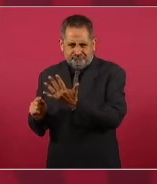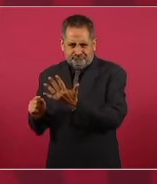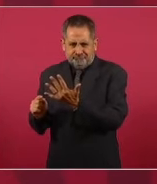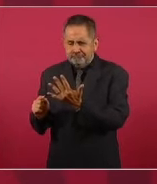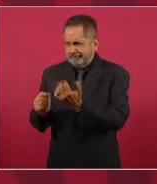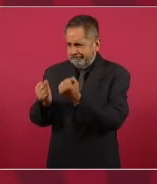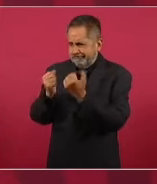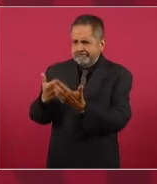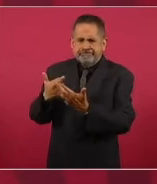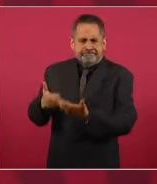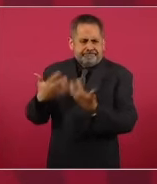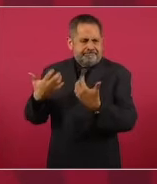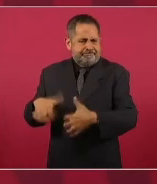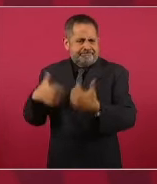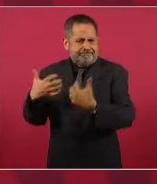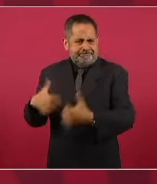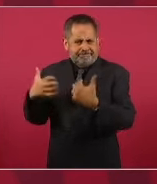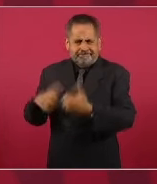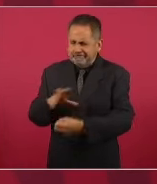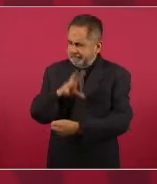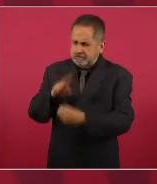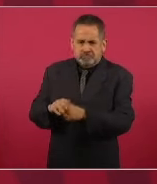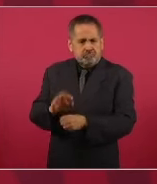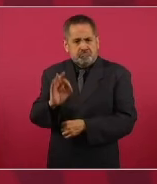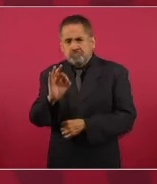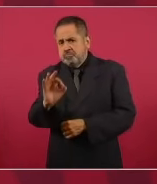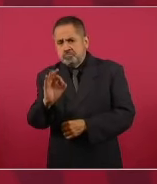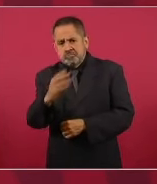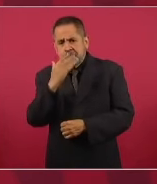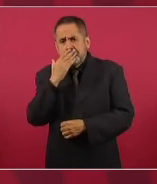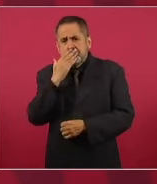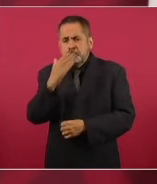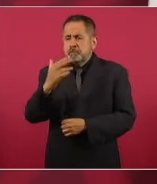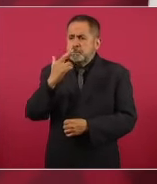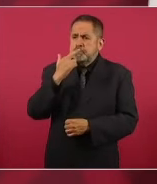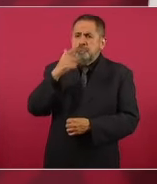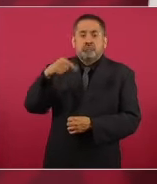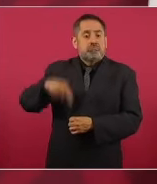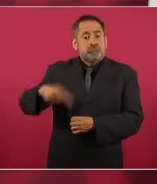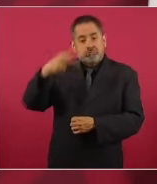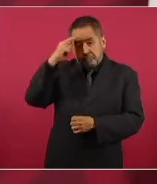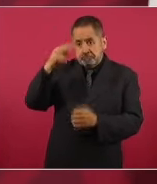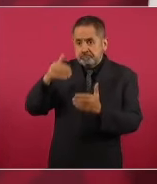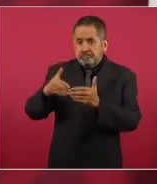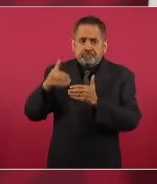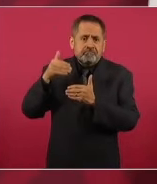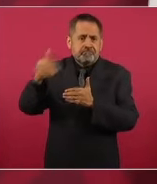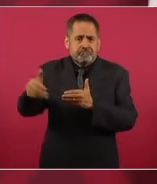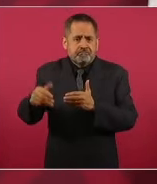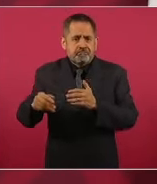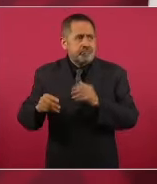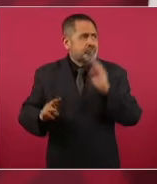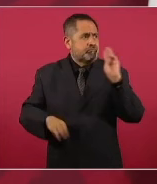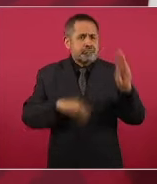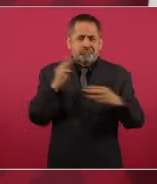la industria de la petroquímica era de las más avanzadas del mundo.